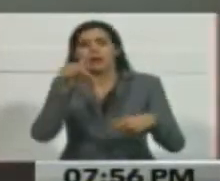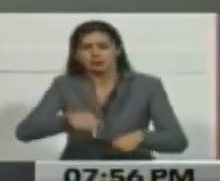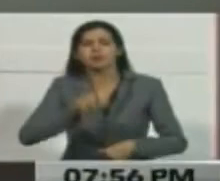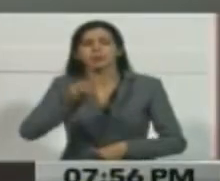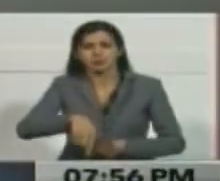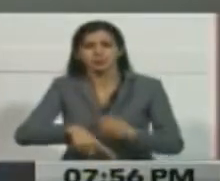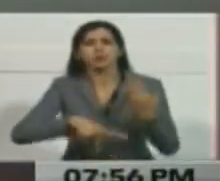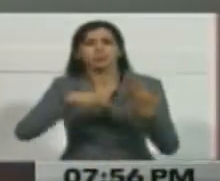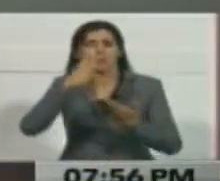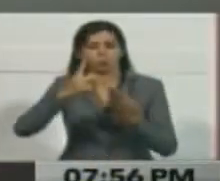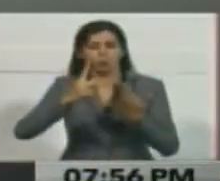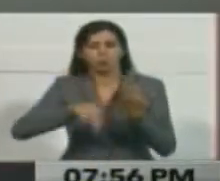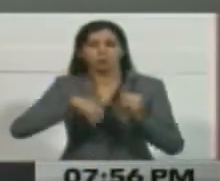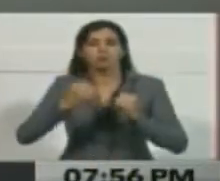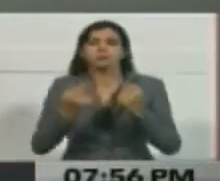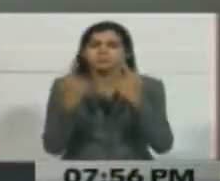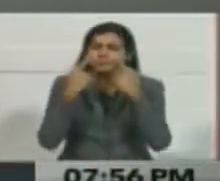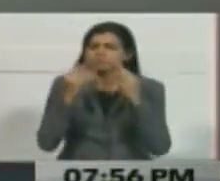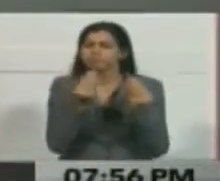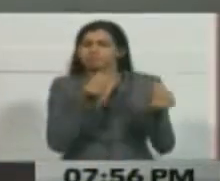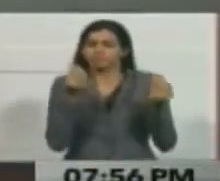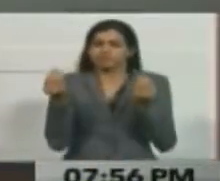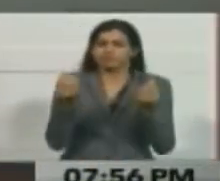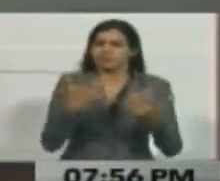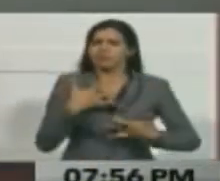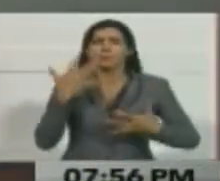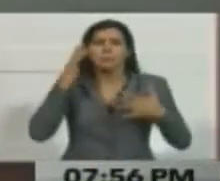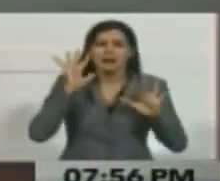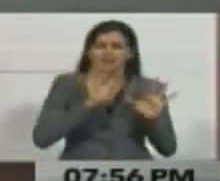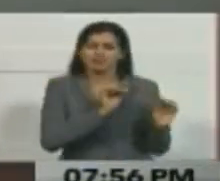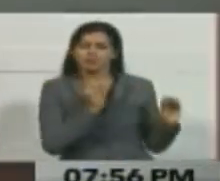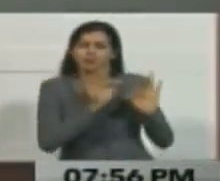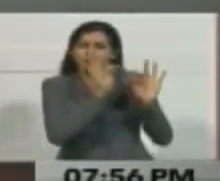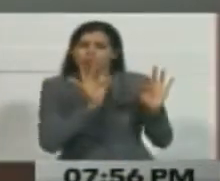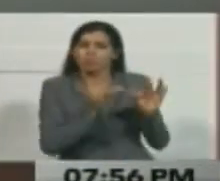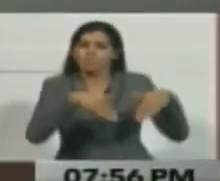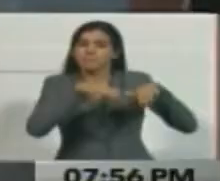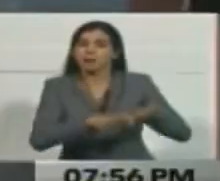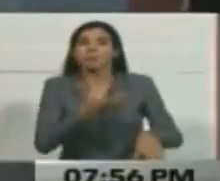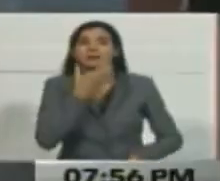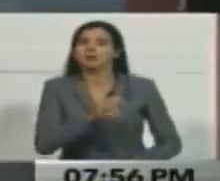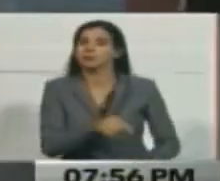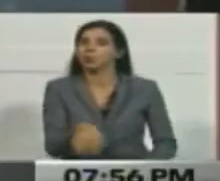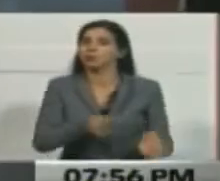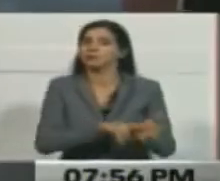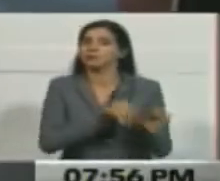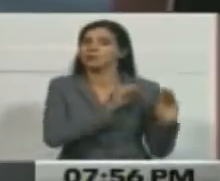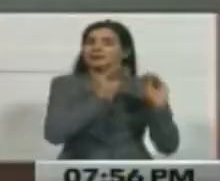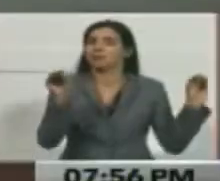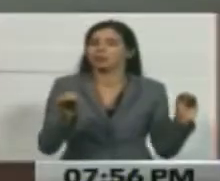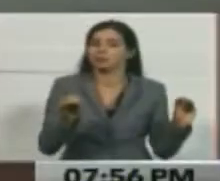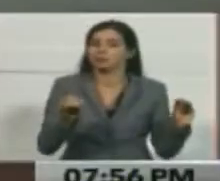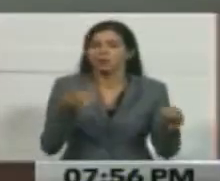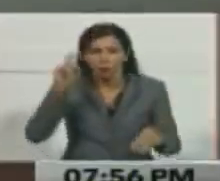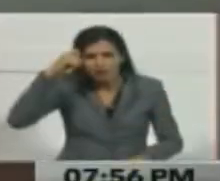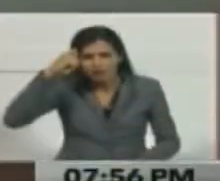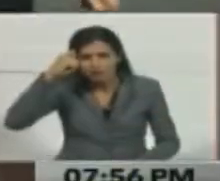aquí huele a paro. Y huele a paro para diciembre. ¿Les recuerda esto algo?